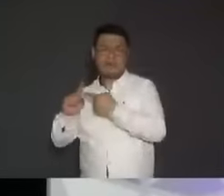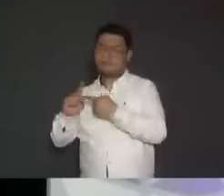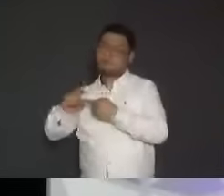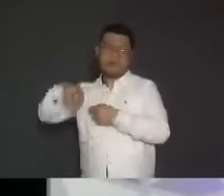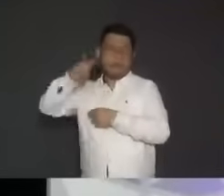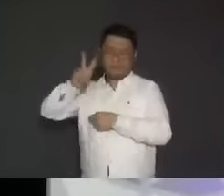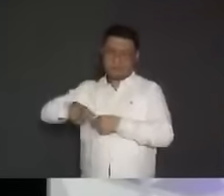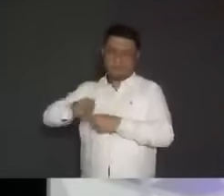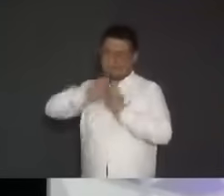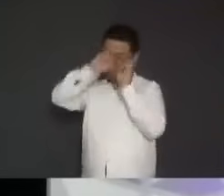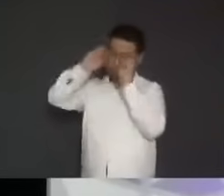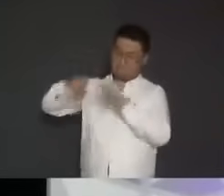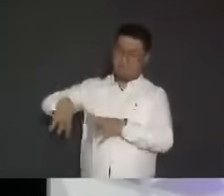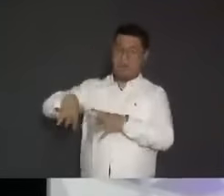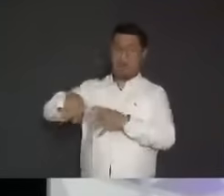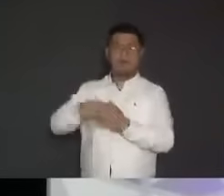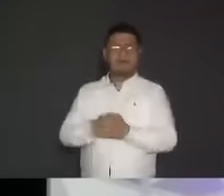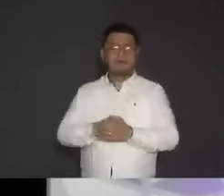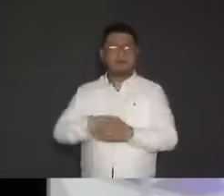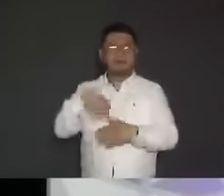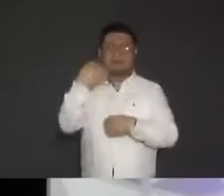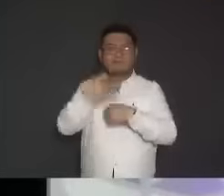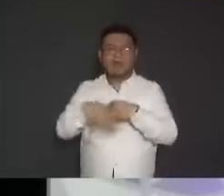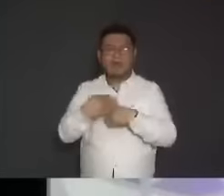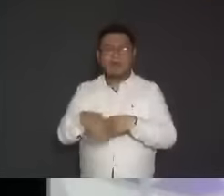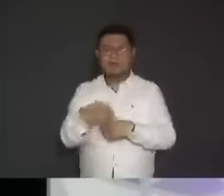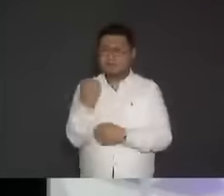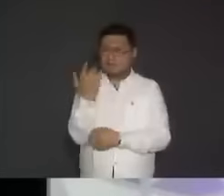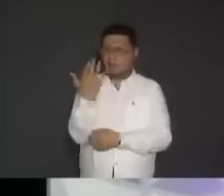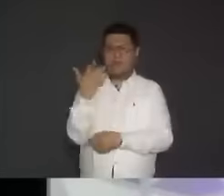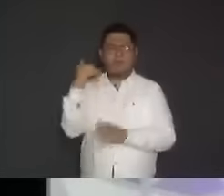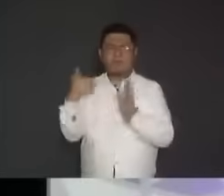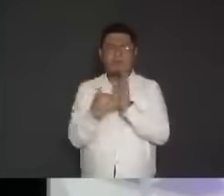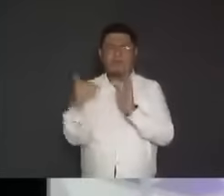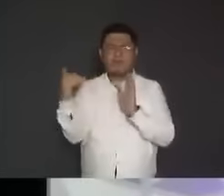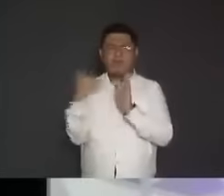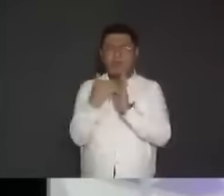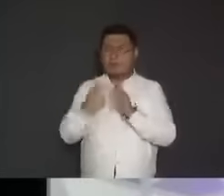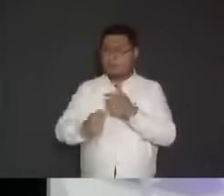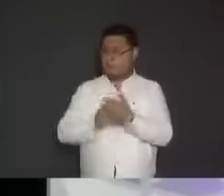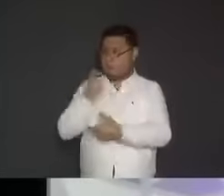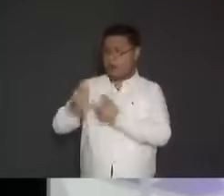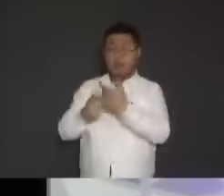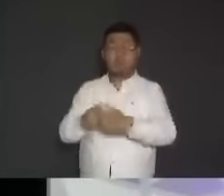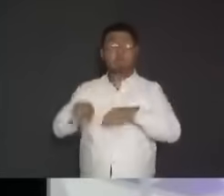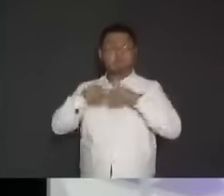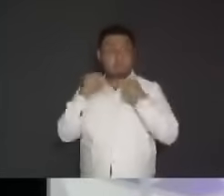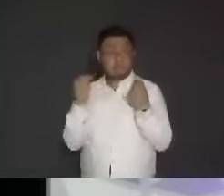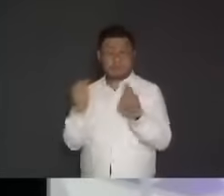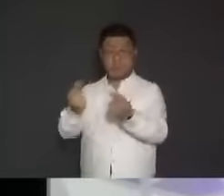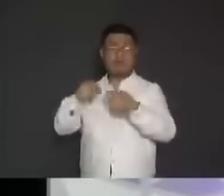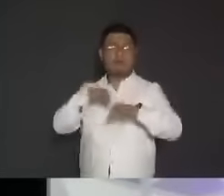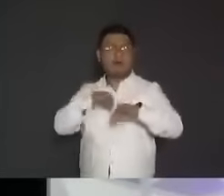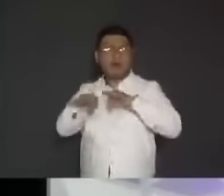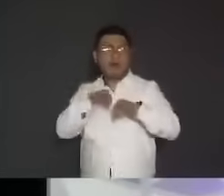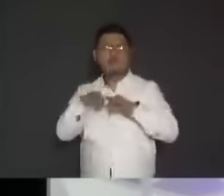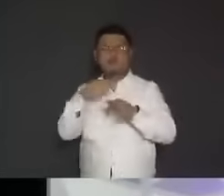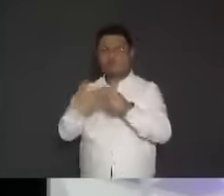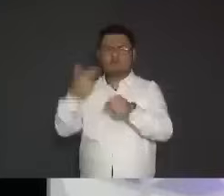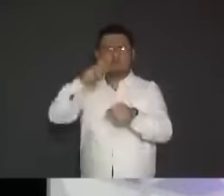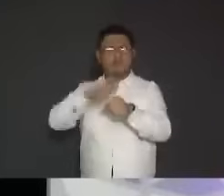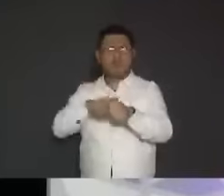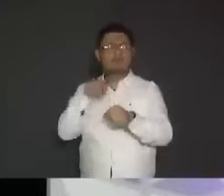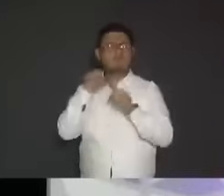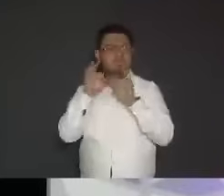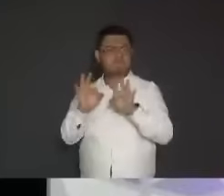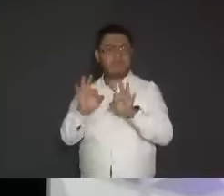abandonado. Mientras en Nuevo León, con 50 millones, ya está funcionando una clínica de salud mental. Como diría Luis Donaldo Colosio, ¿cómo